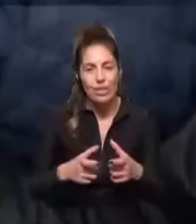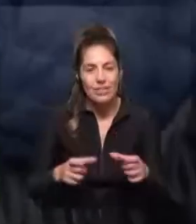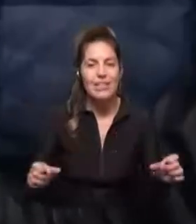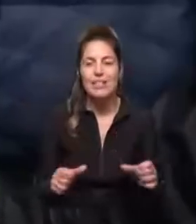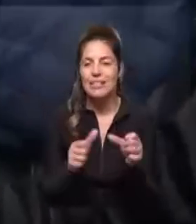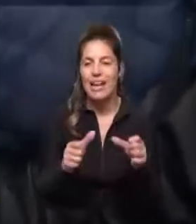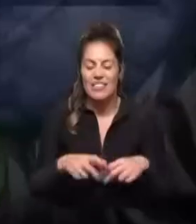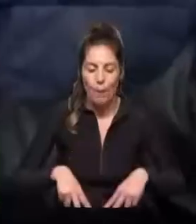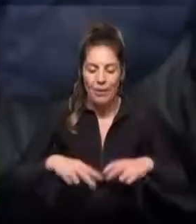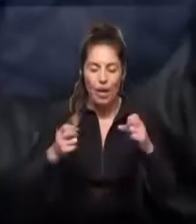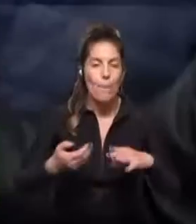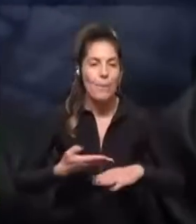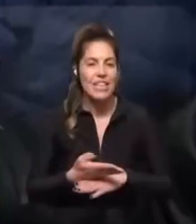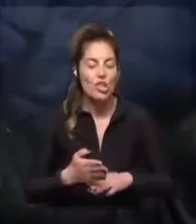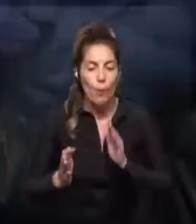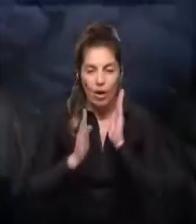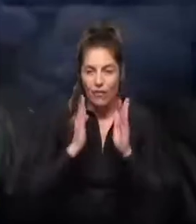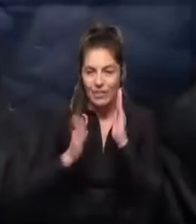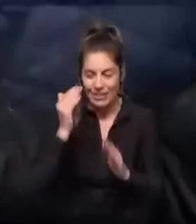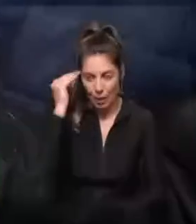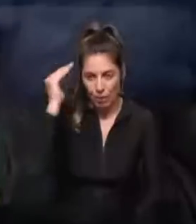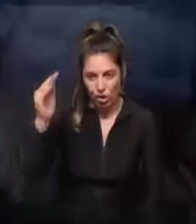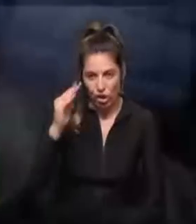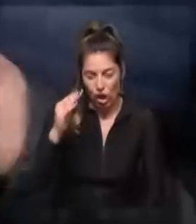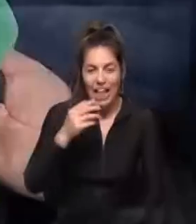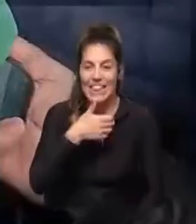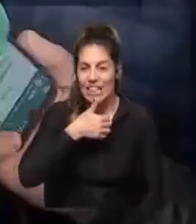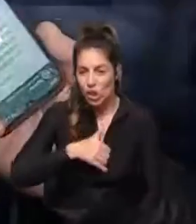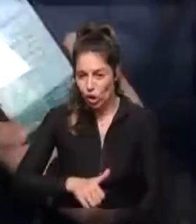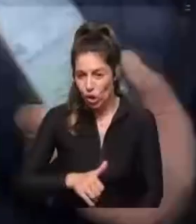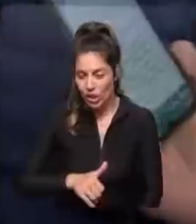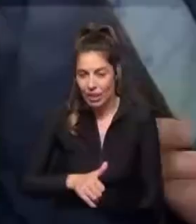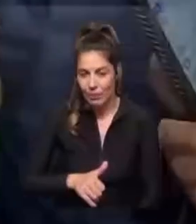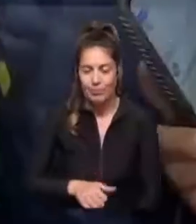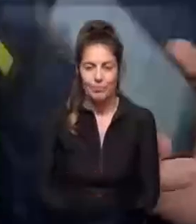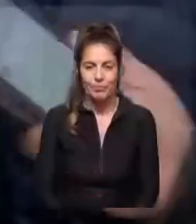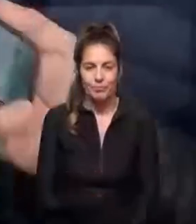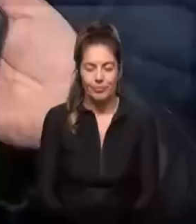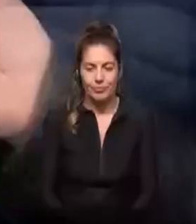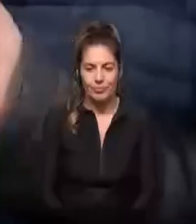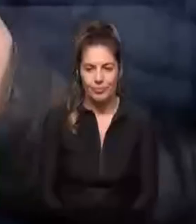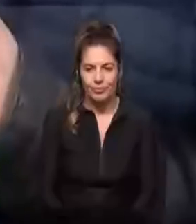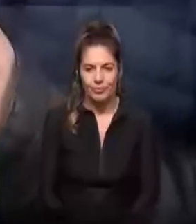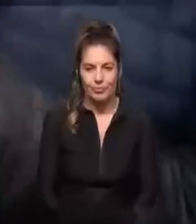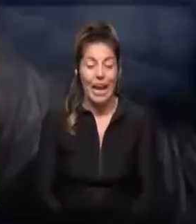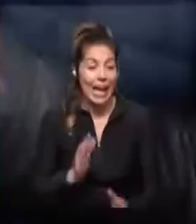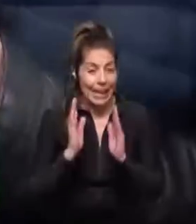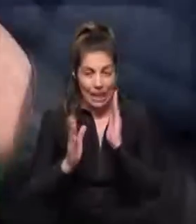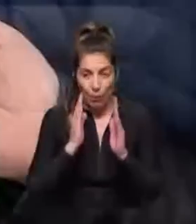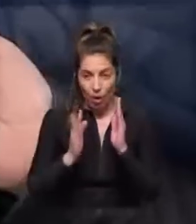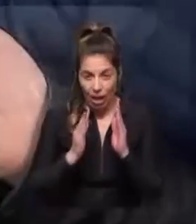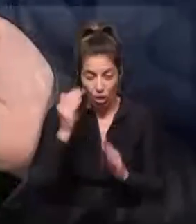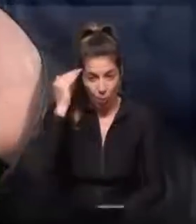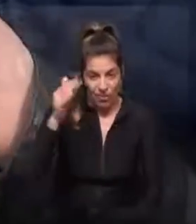un peritaje solicitado por la defensa del docente de historia Sebastián movezín informó la diaria y confirmó MB de noticias con fuentes de fiscalía el abogado de